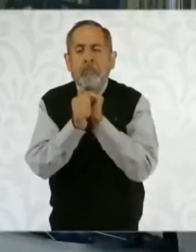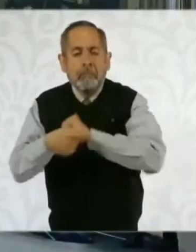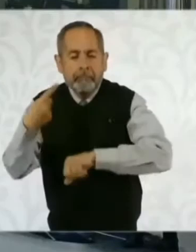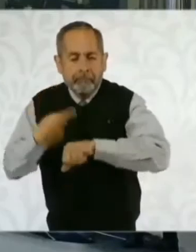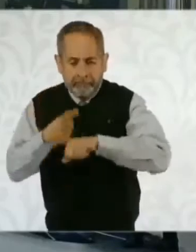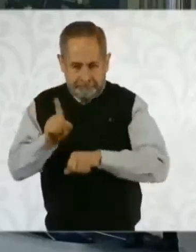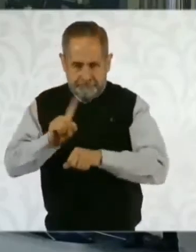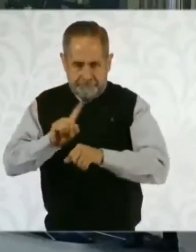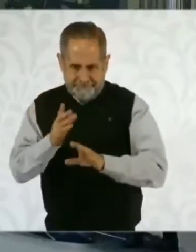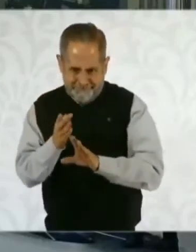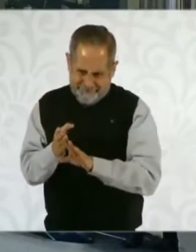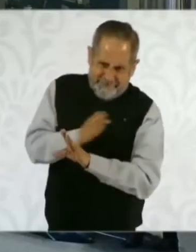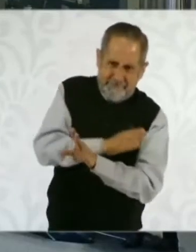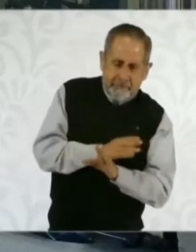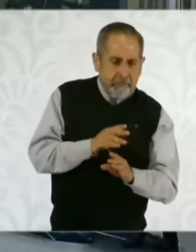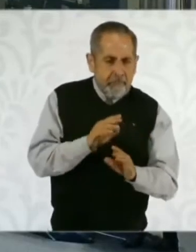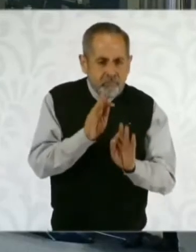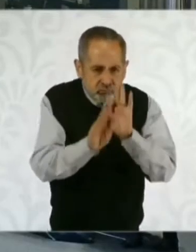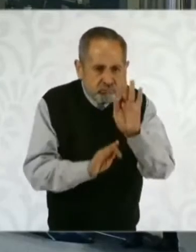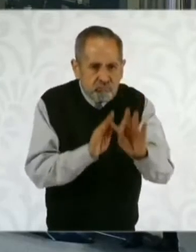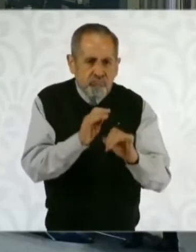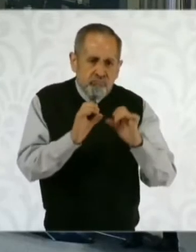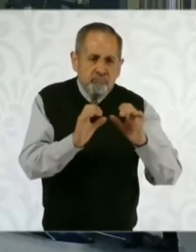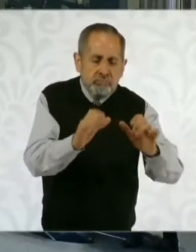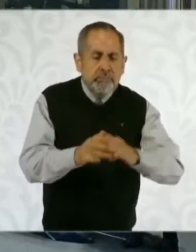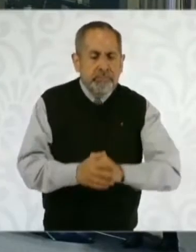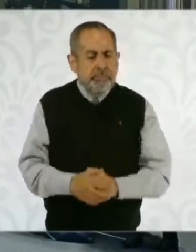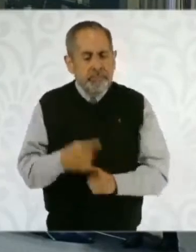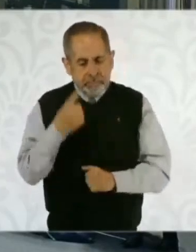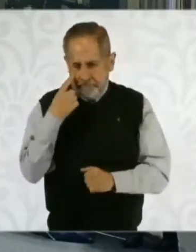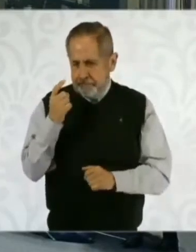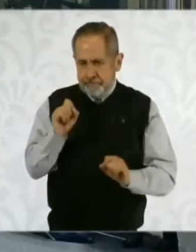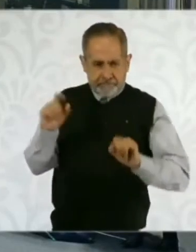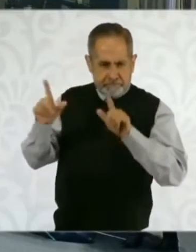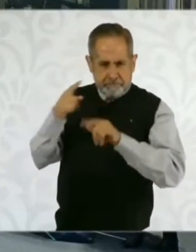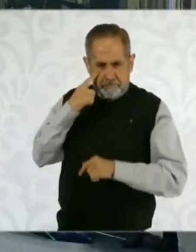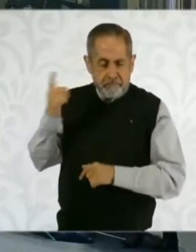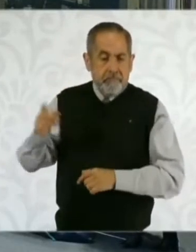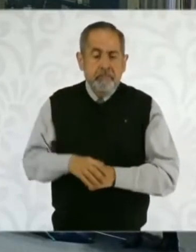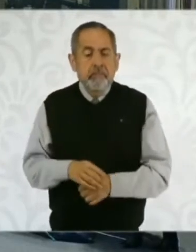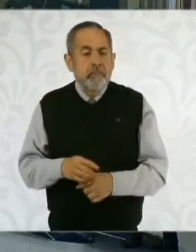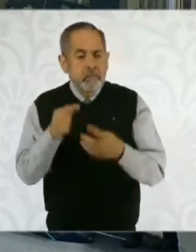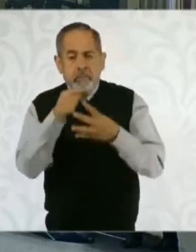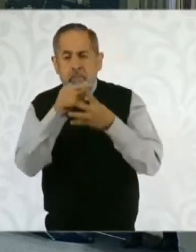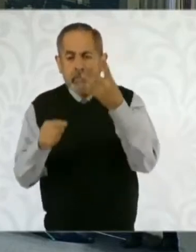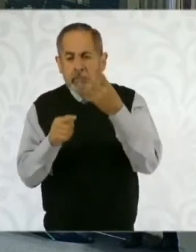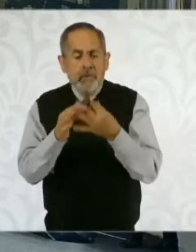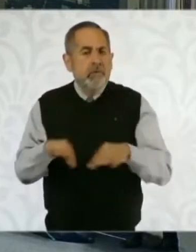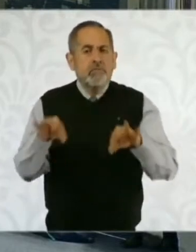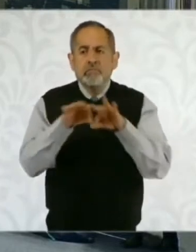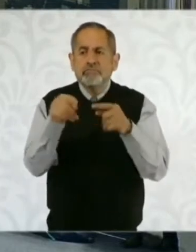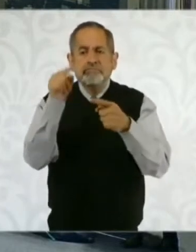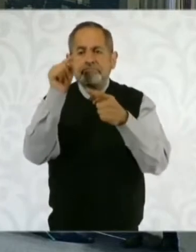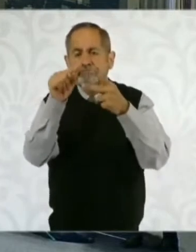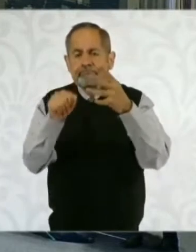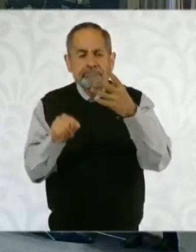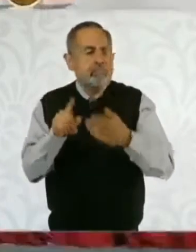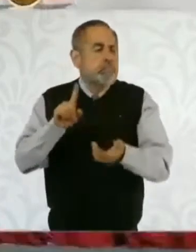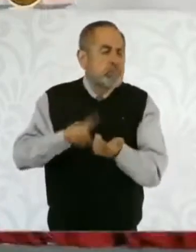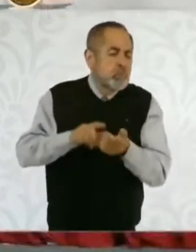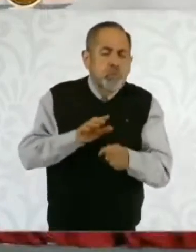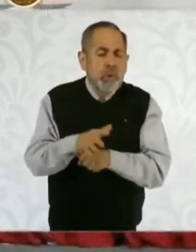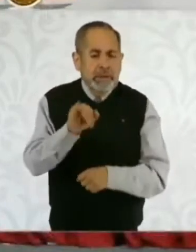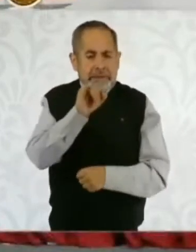enfermedades. Adelante, por favor. Ahora bien, tenemos algunas prioridades específicas del